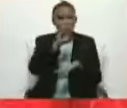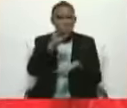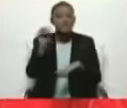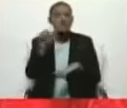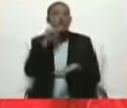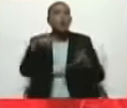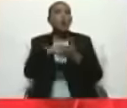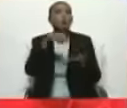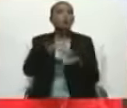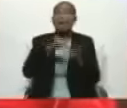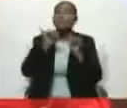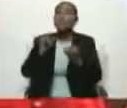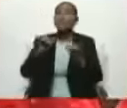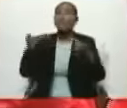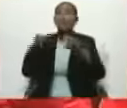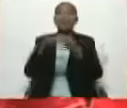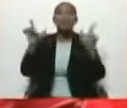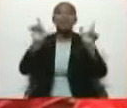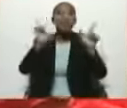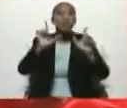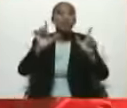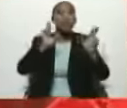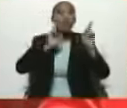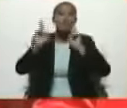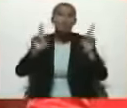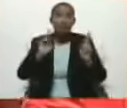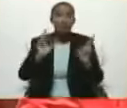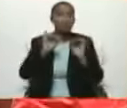Los medios de comunicación.